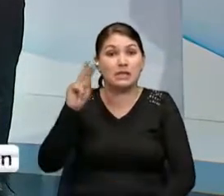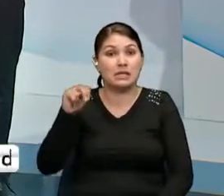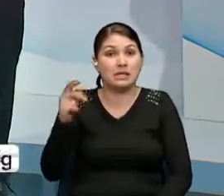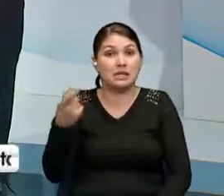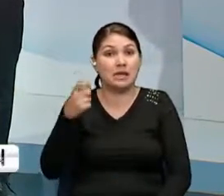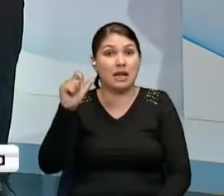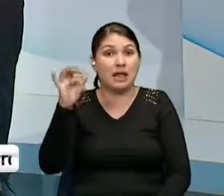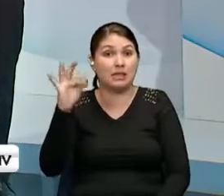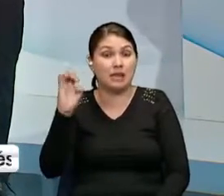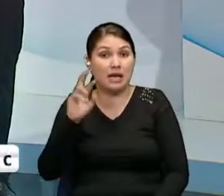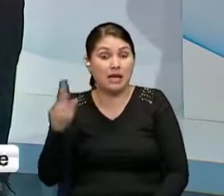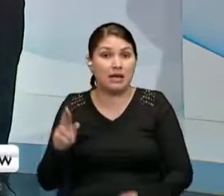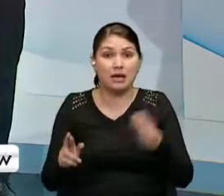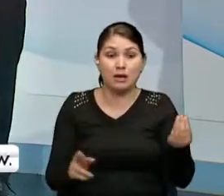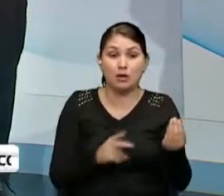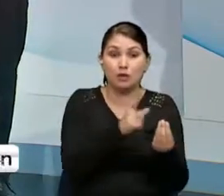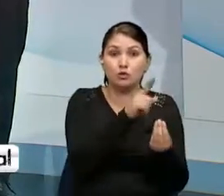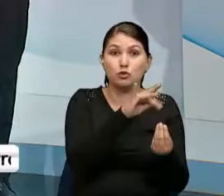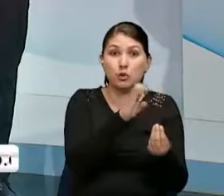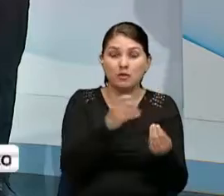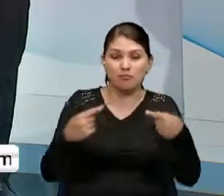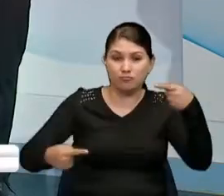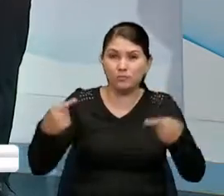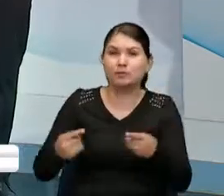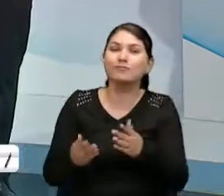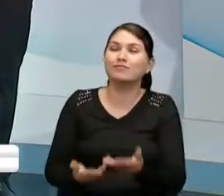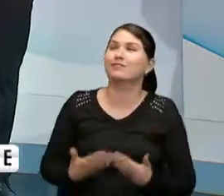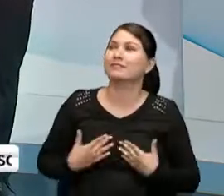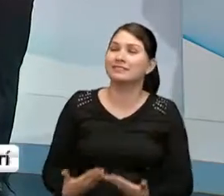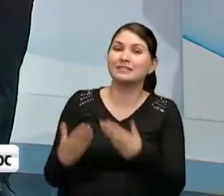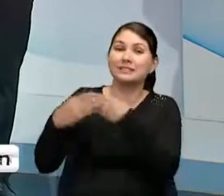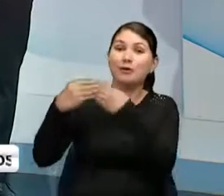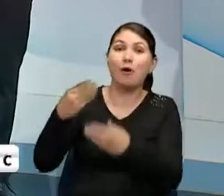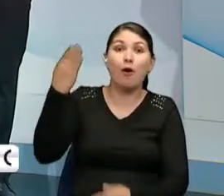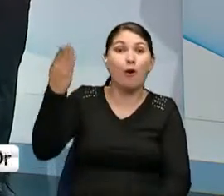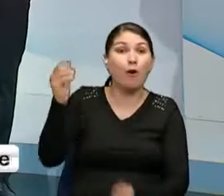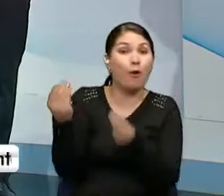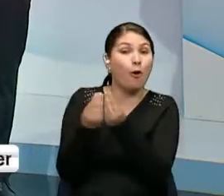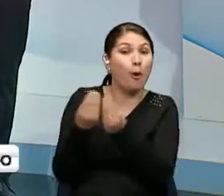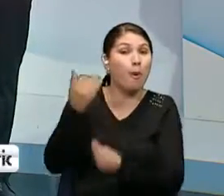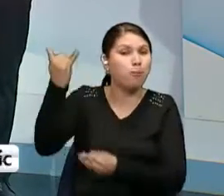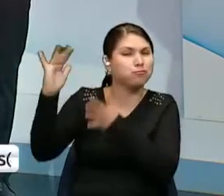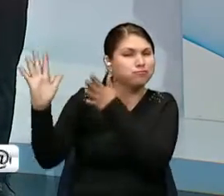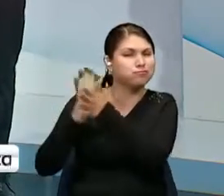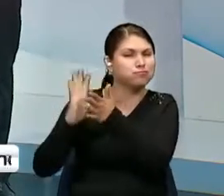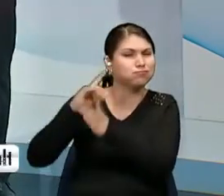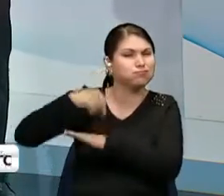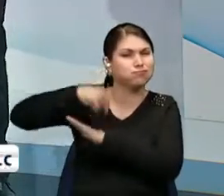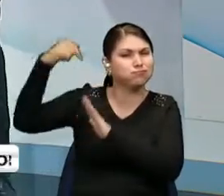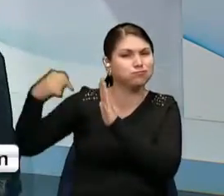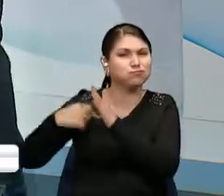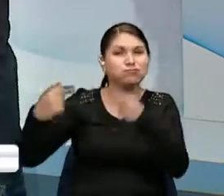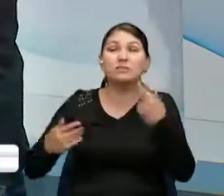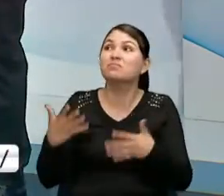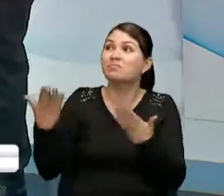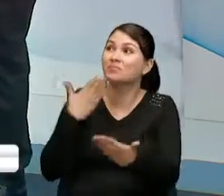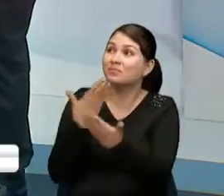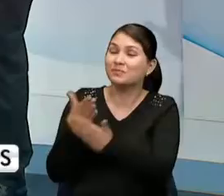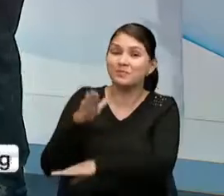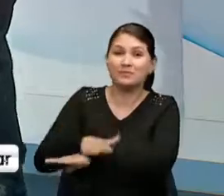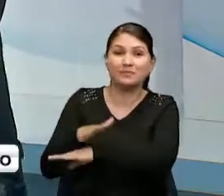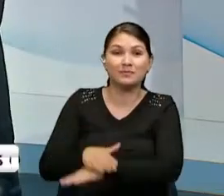inglaterra instalado en semifinales por eso saludamos al estado a nuestro compañero arlei durán que tiene toda la información y detalles de este partido la ley que está en muy buenas